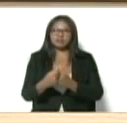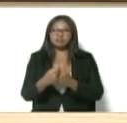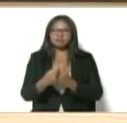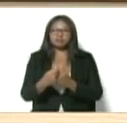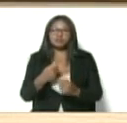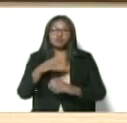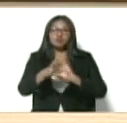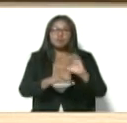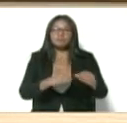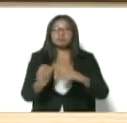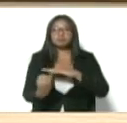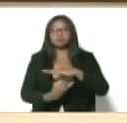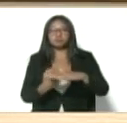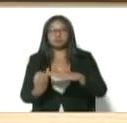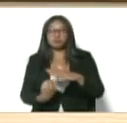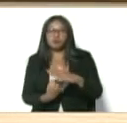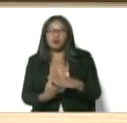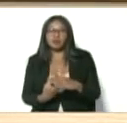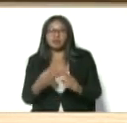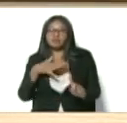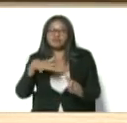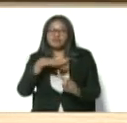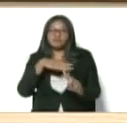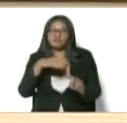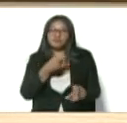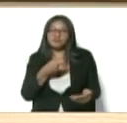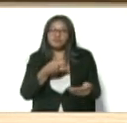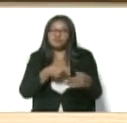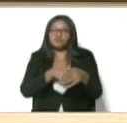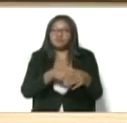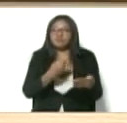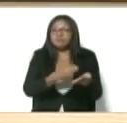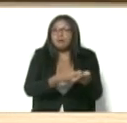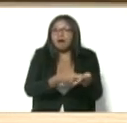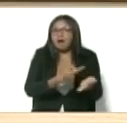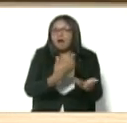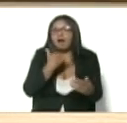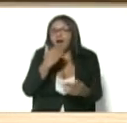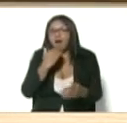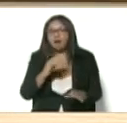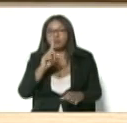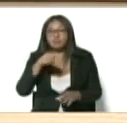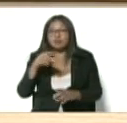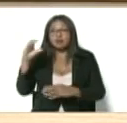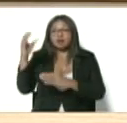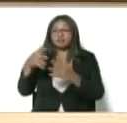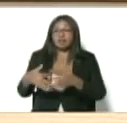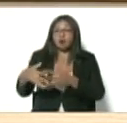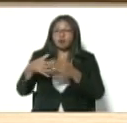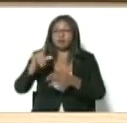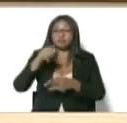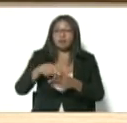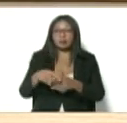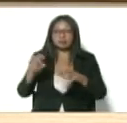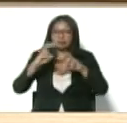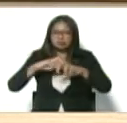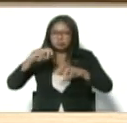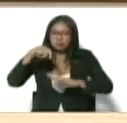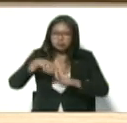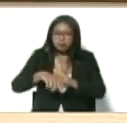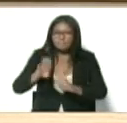instituciones que corromper funcionarios y que bueno eeuu tiene que revisar sus políticas